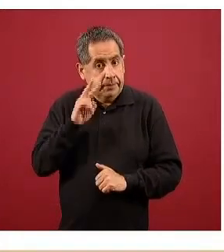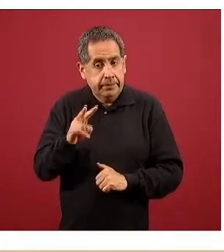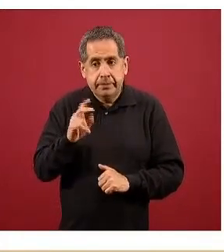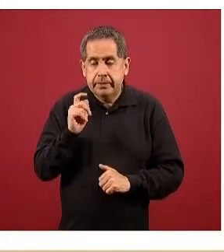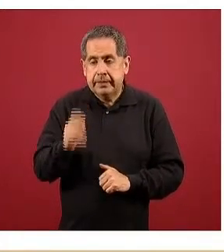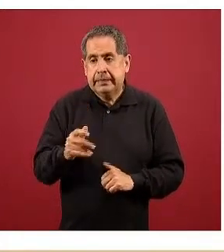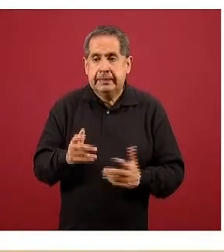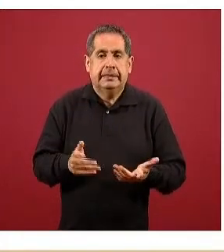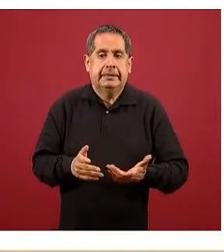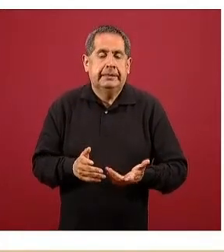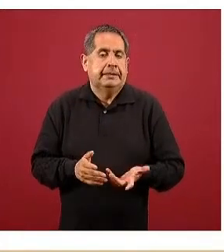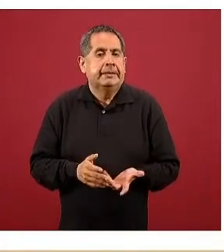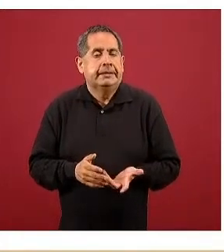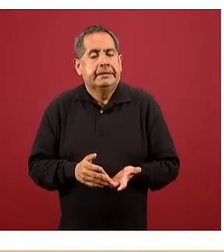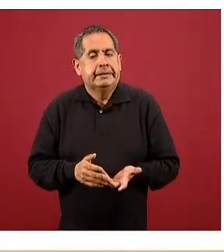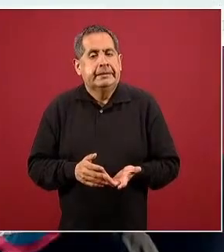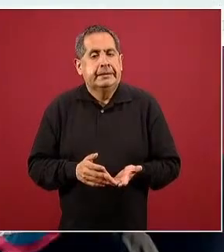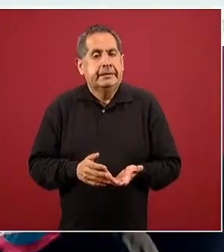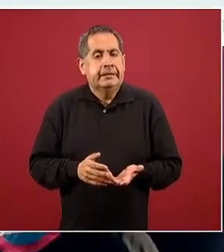nos da